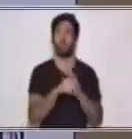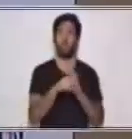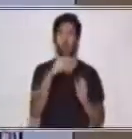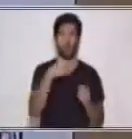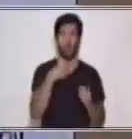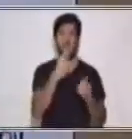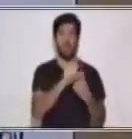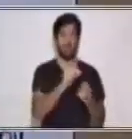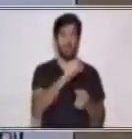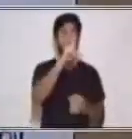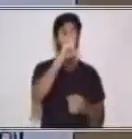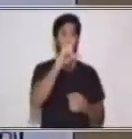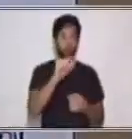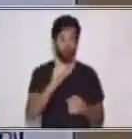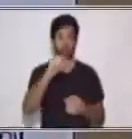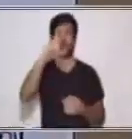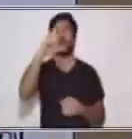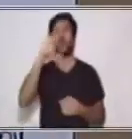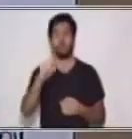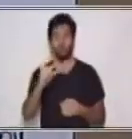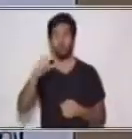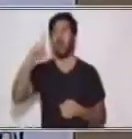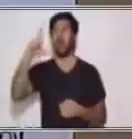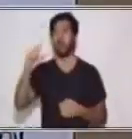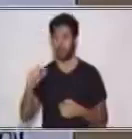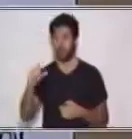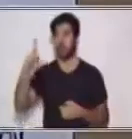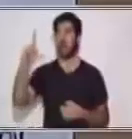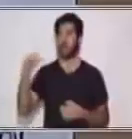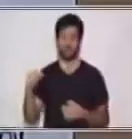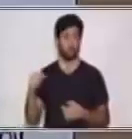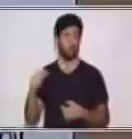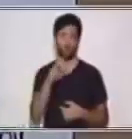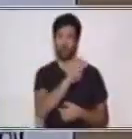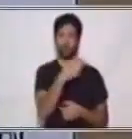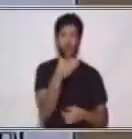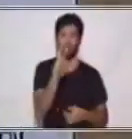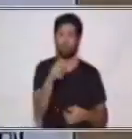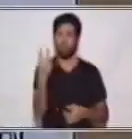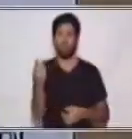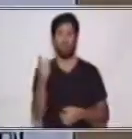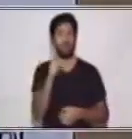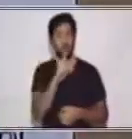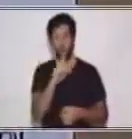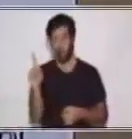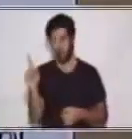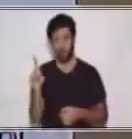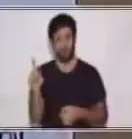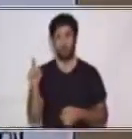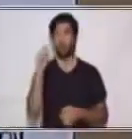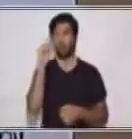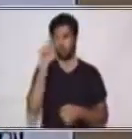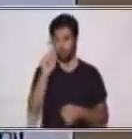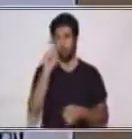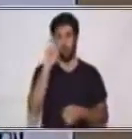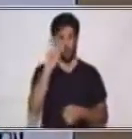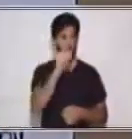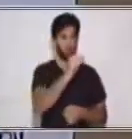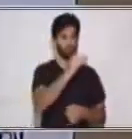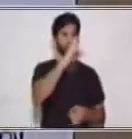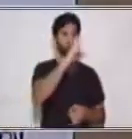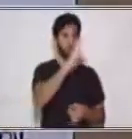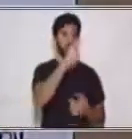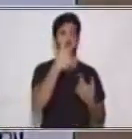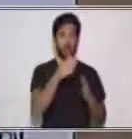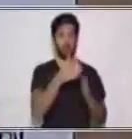mayúsculas con minúsculas. No es correcto intercalar las letras. Vas a escribir la inicial mayúscula y